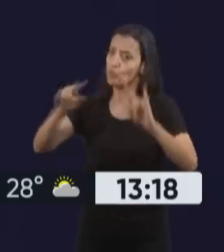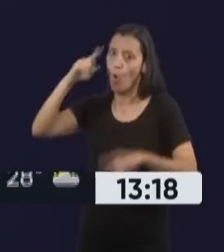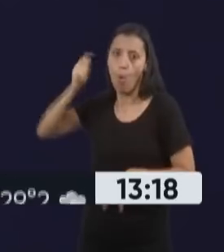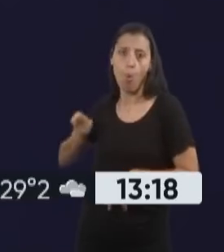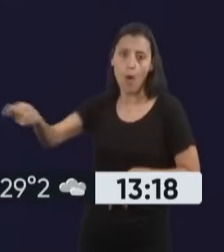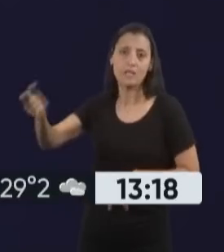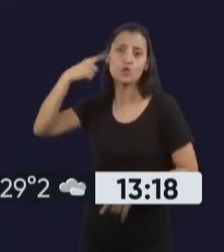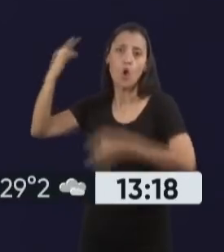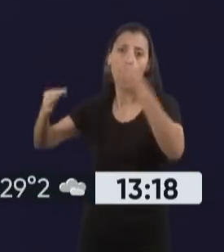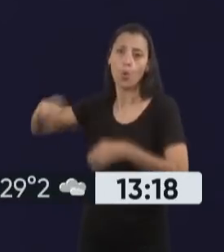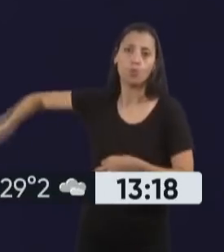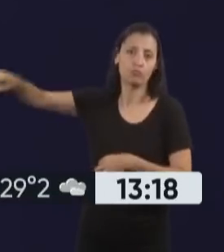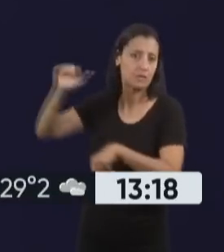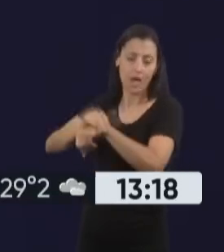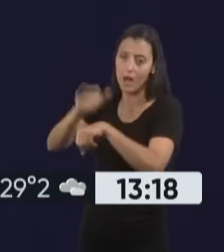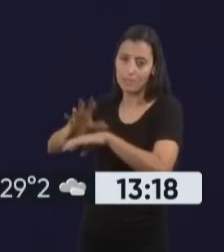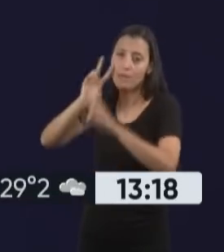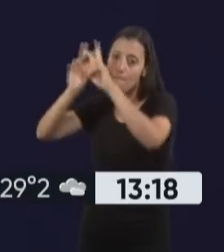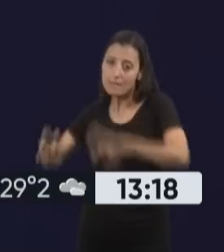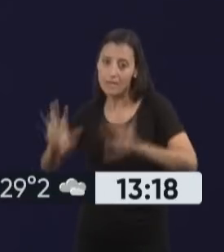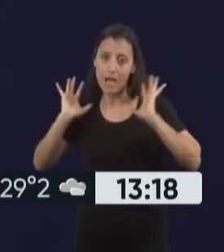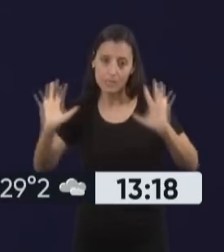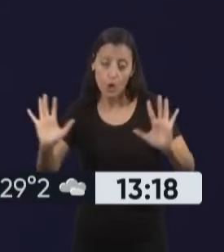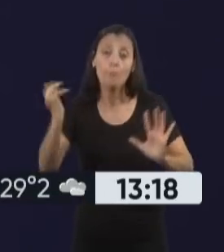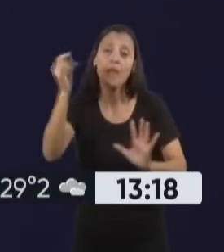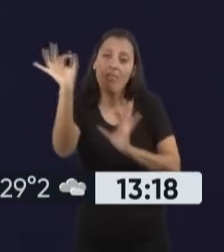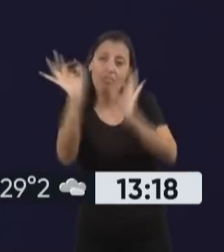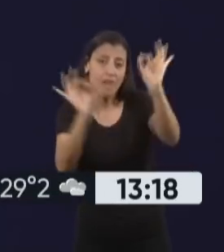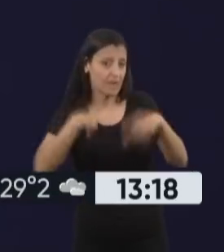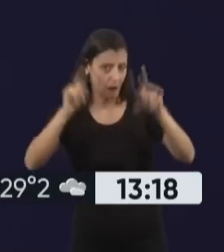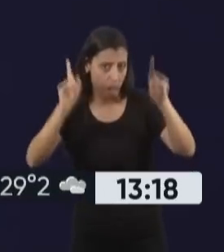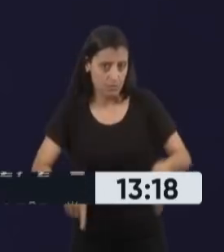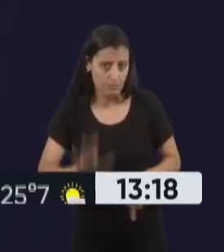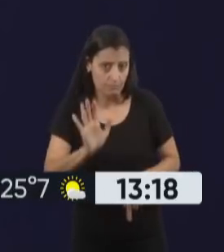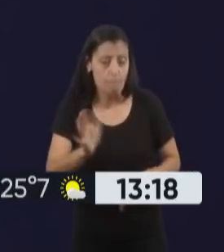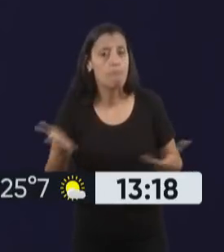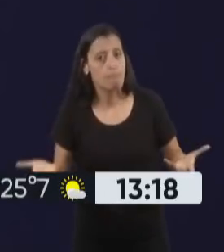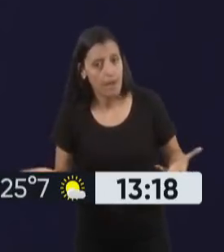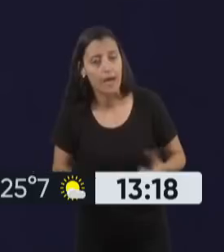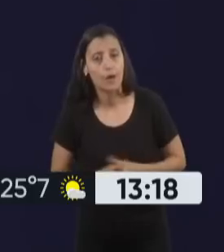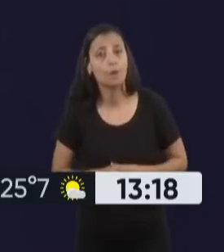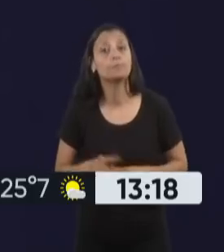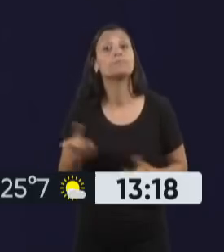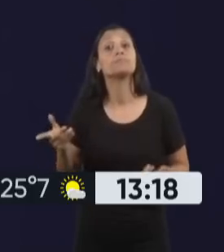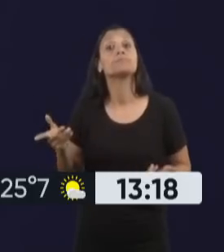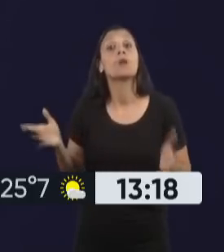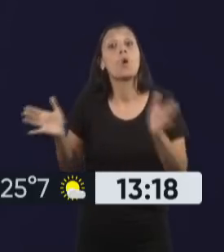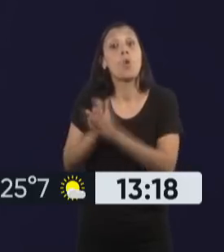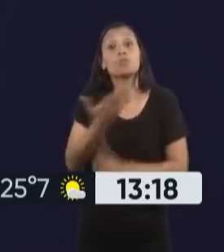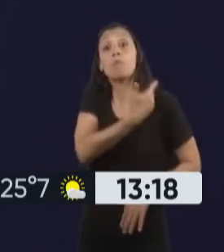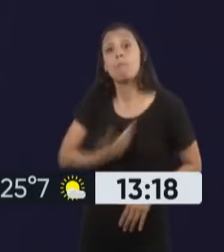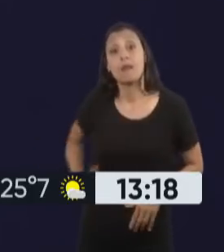este caso, bueno, hay que, por supuesto los detalles no los tengo, pero con el presidente de